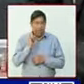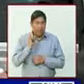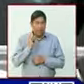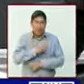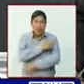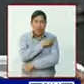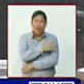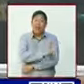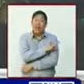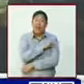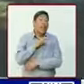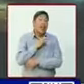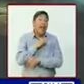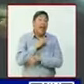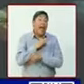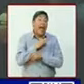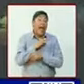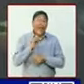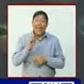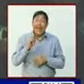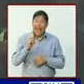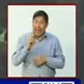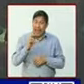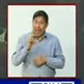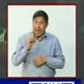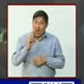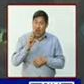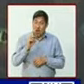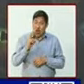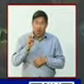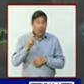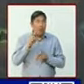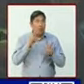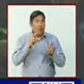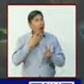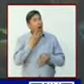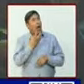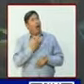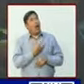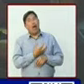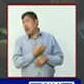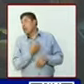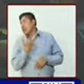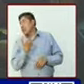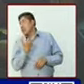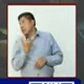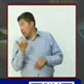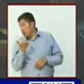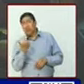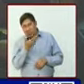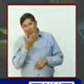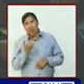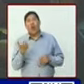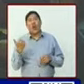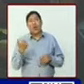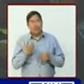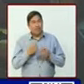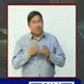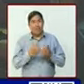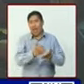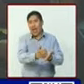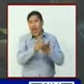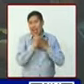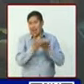clínica Endoven vio esta historia por nuestras pantallas y se ha solidarizado con don Richard y va a recibir ayuda médica